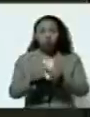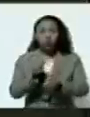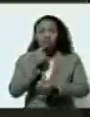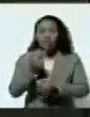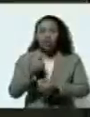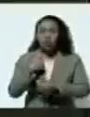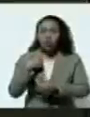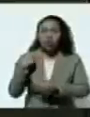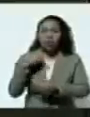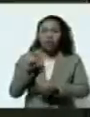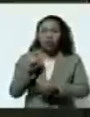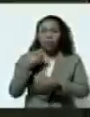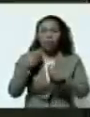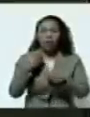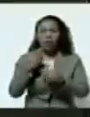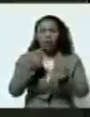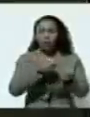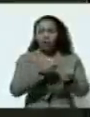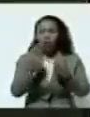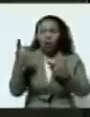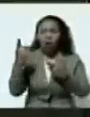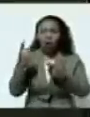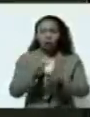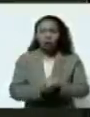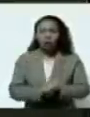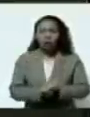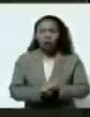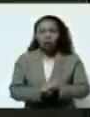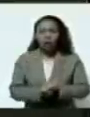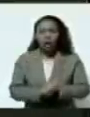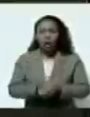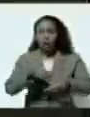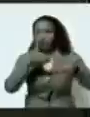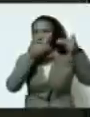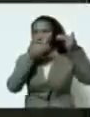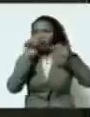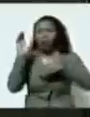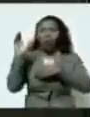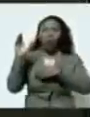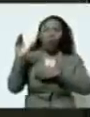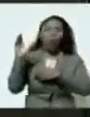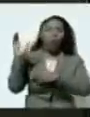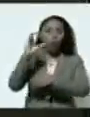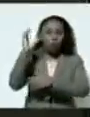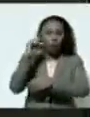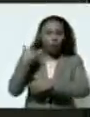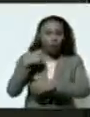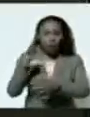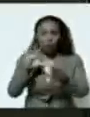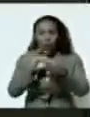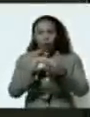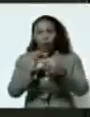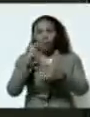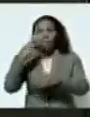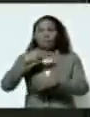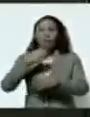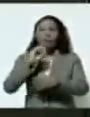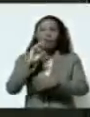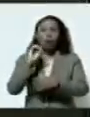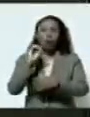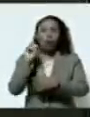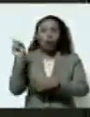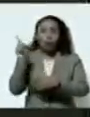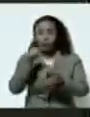yo tengo para que trasladen a los terroristas desde Colombia y tengo al enlace. ¿Quién es? Pepero,